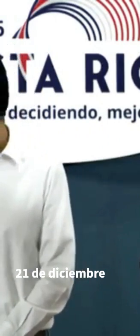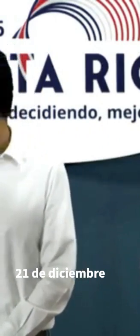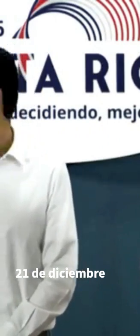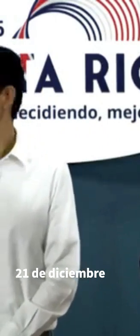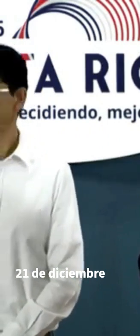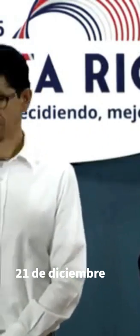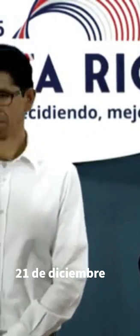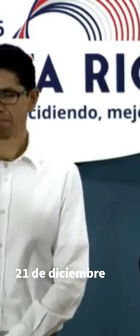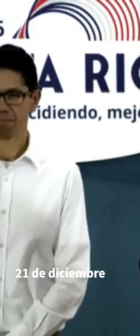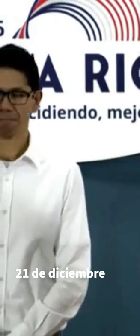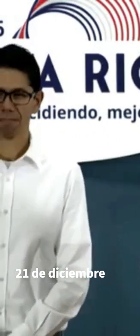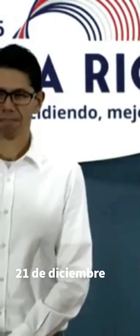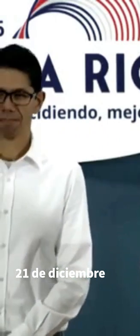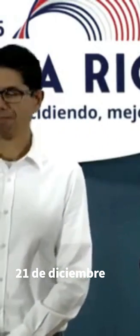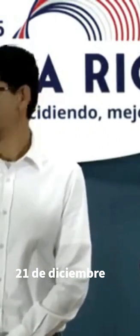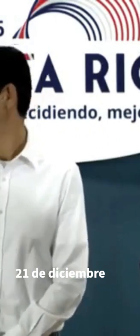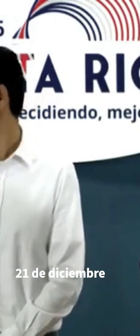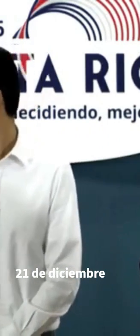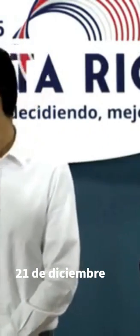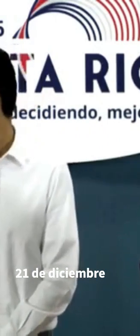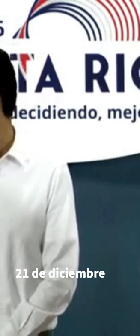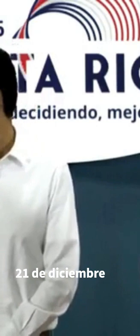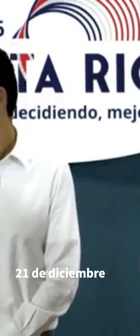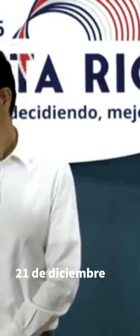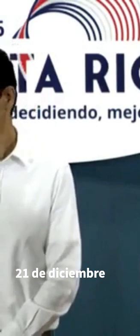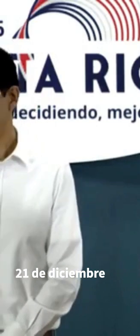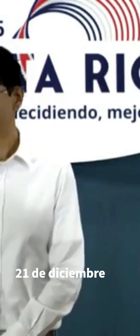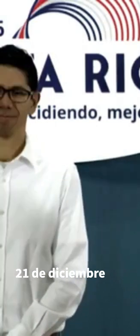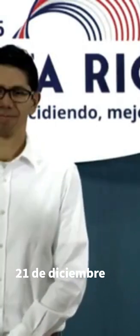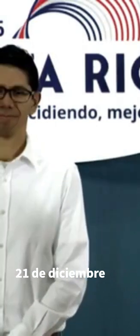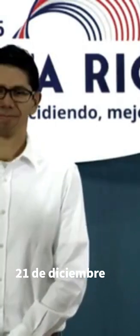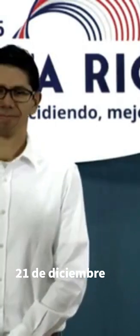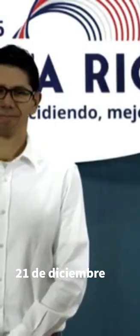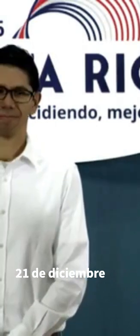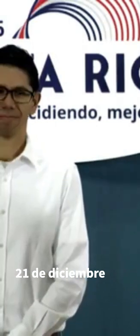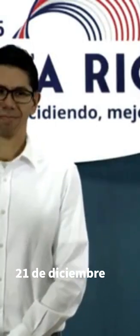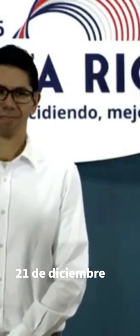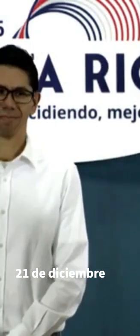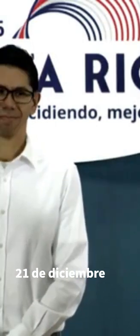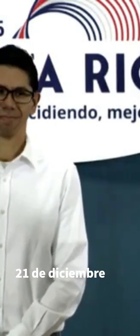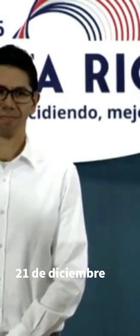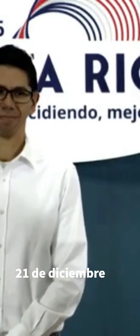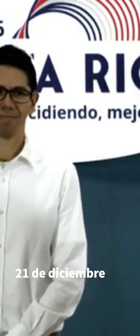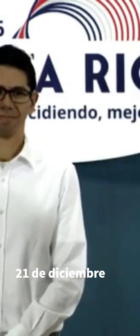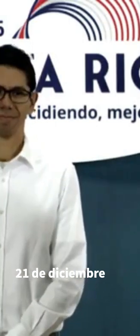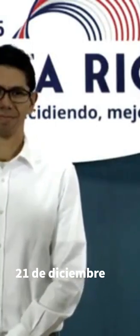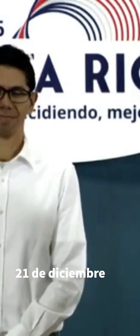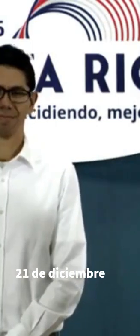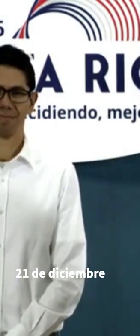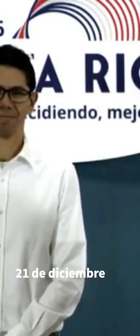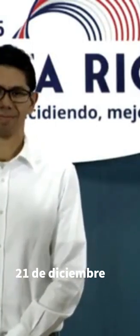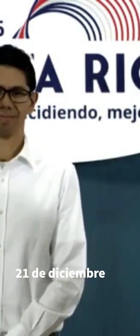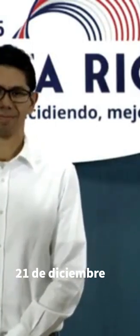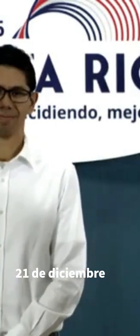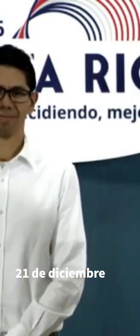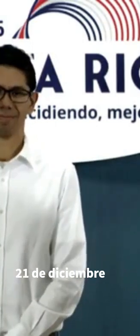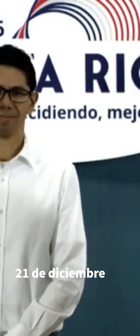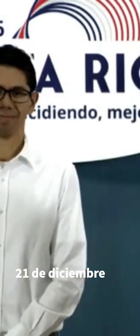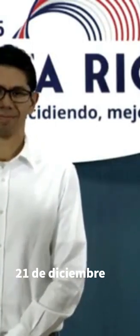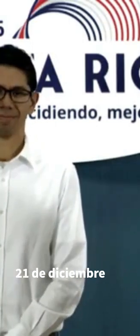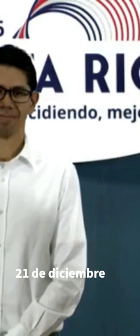seguir construyendo esa carretera, también les cuento que no solo tenemos